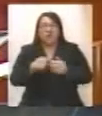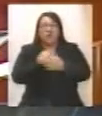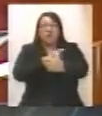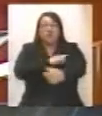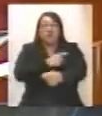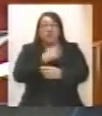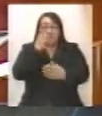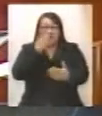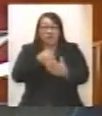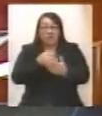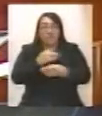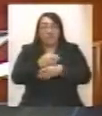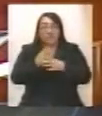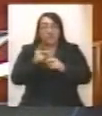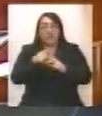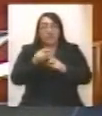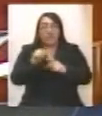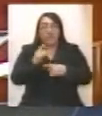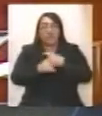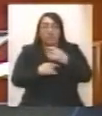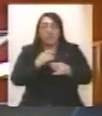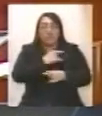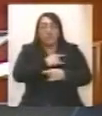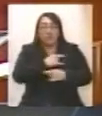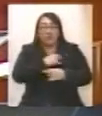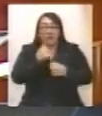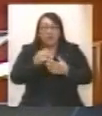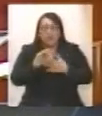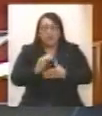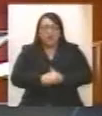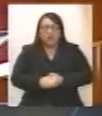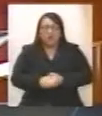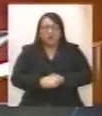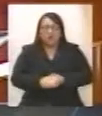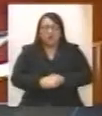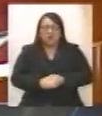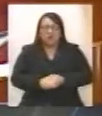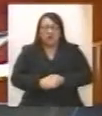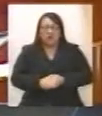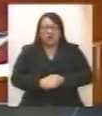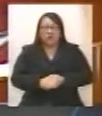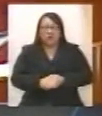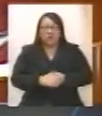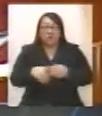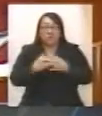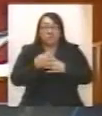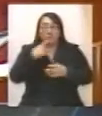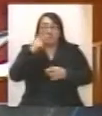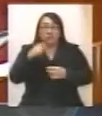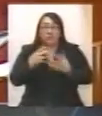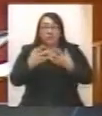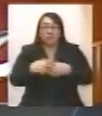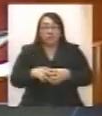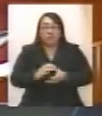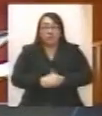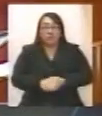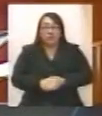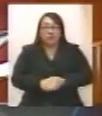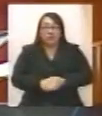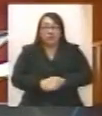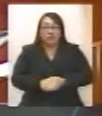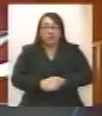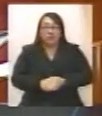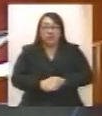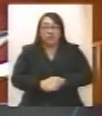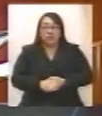se centrarán en la formación técnica y universitaria de calidad, adecuada a las necesidades de la empresa. Se